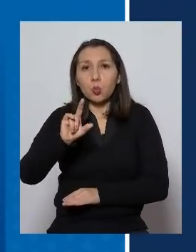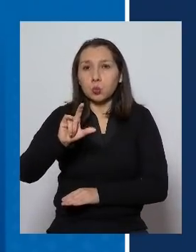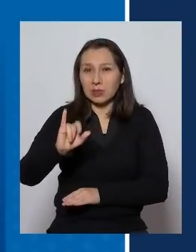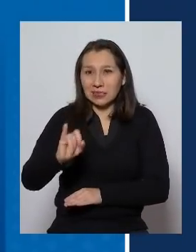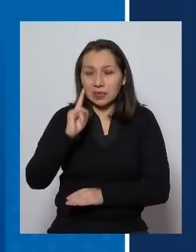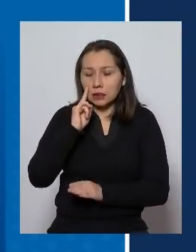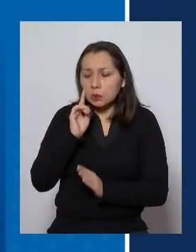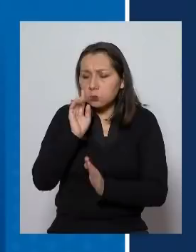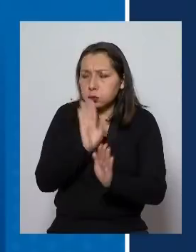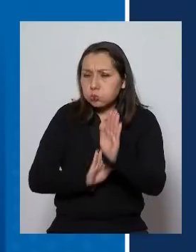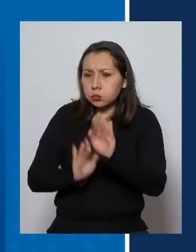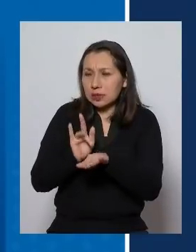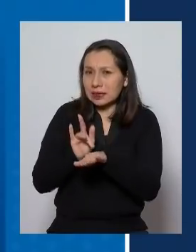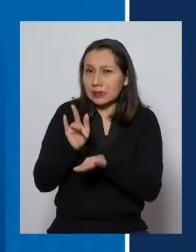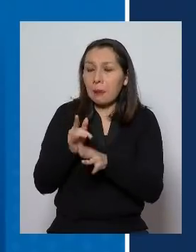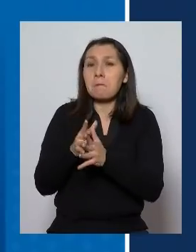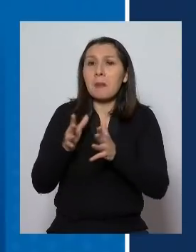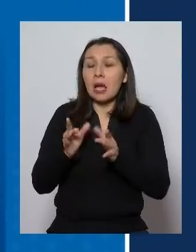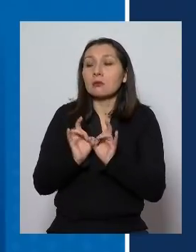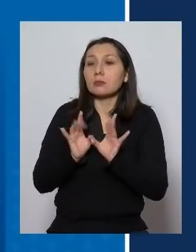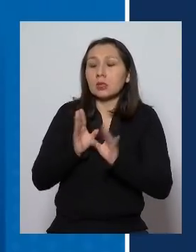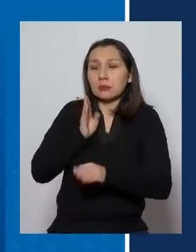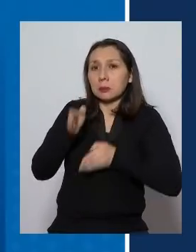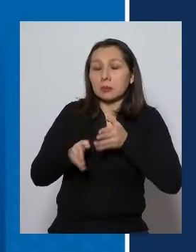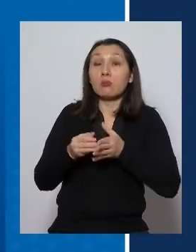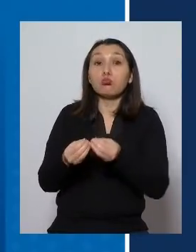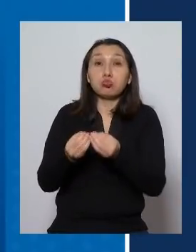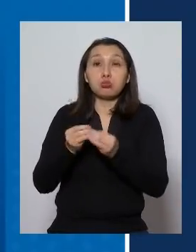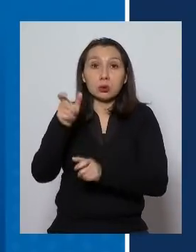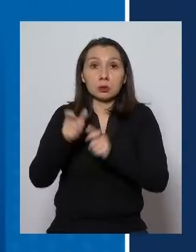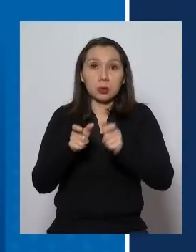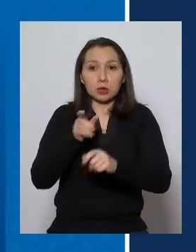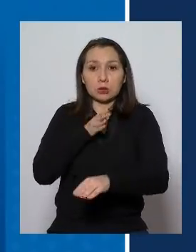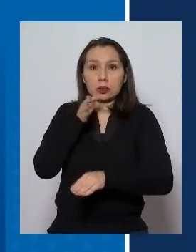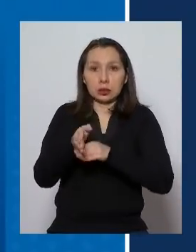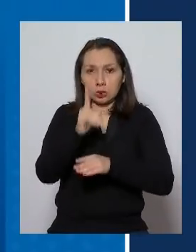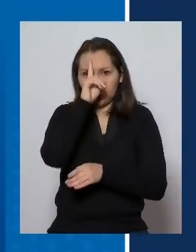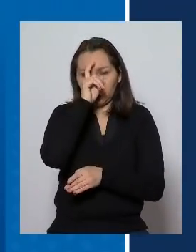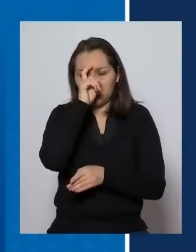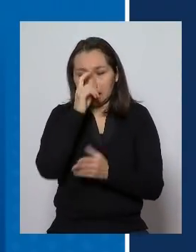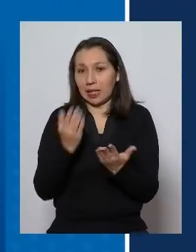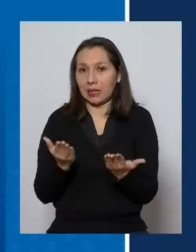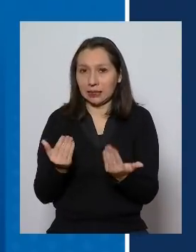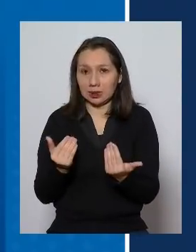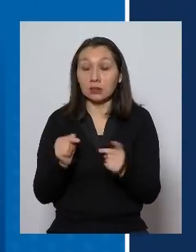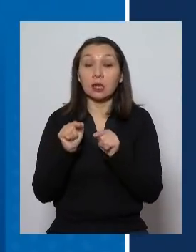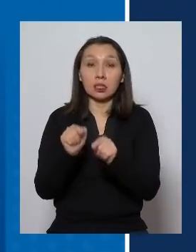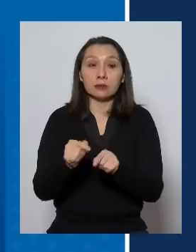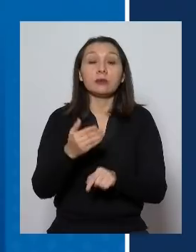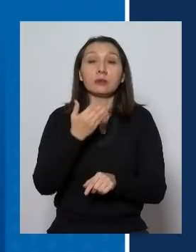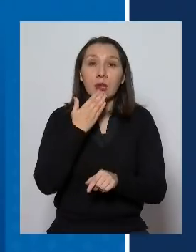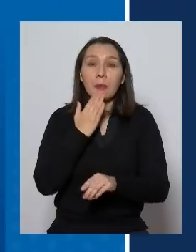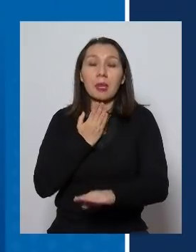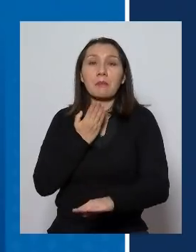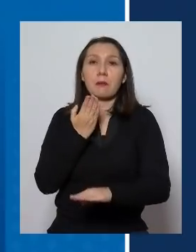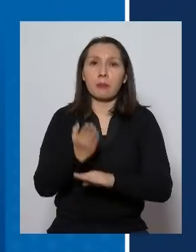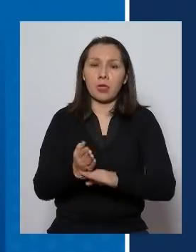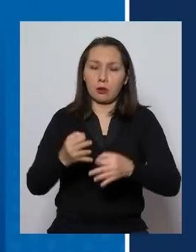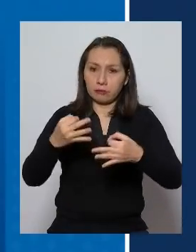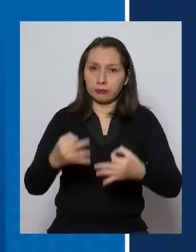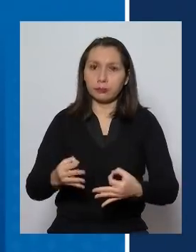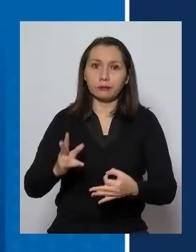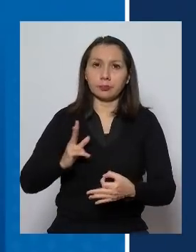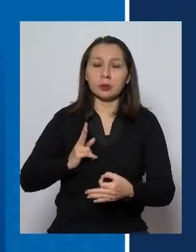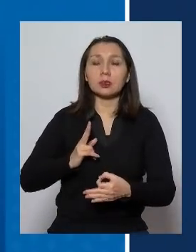para soportar esta demanda asistencial que estamos teniendo. Esto también se ha solicitado formalmente